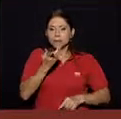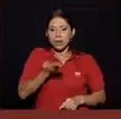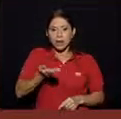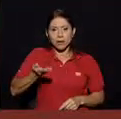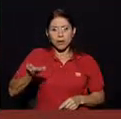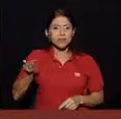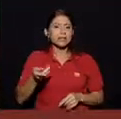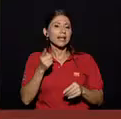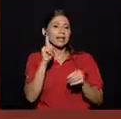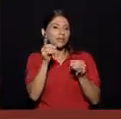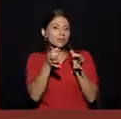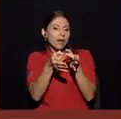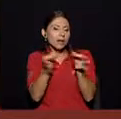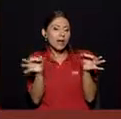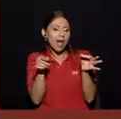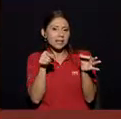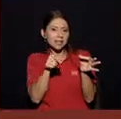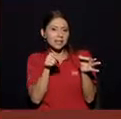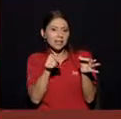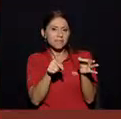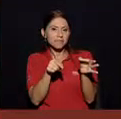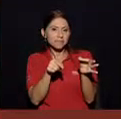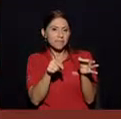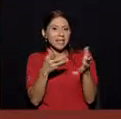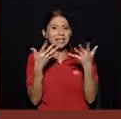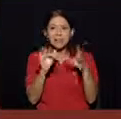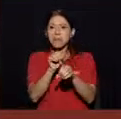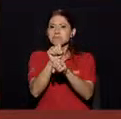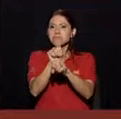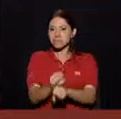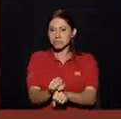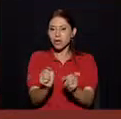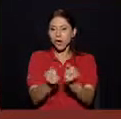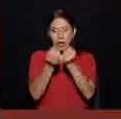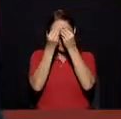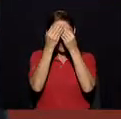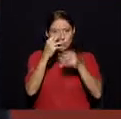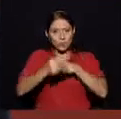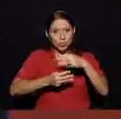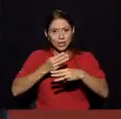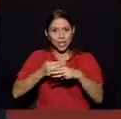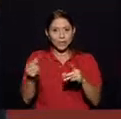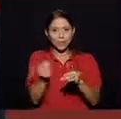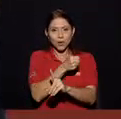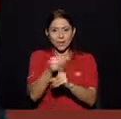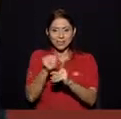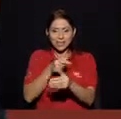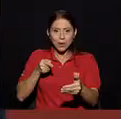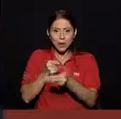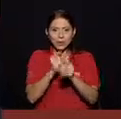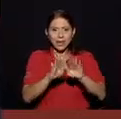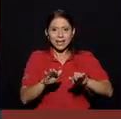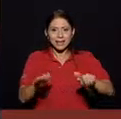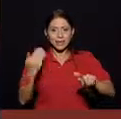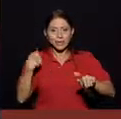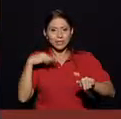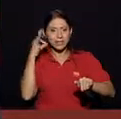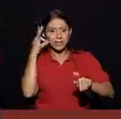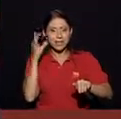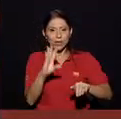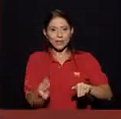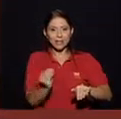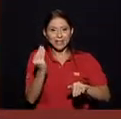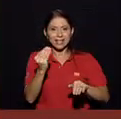es una frase que se ha acuñado a partir del Informe Mundial sobre Violencia contra Niños, Niñas y